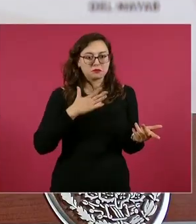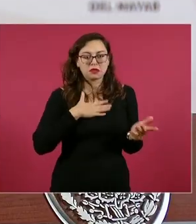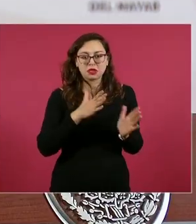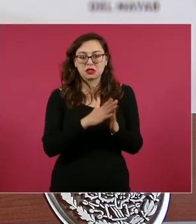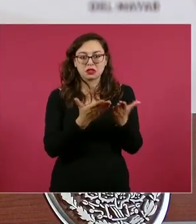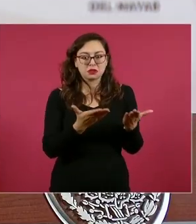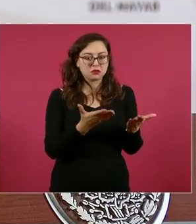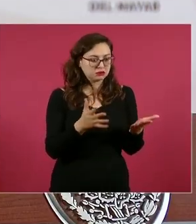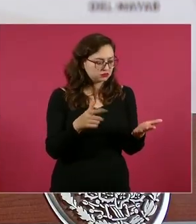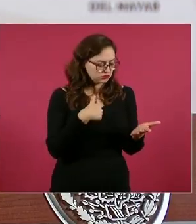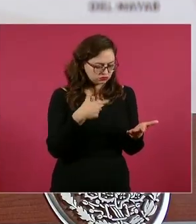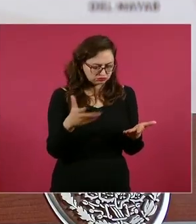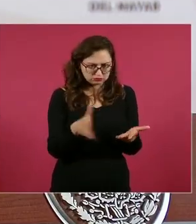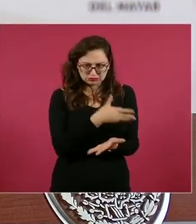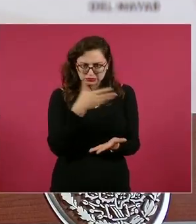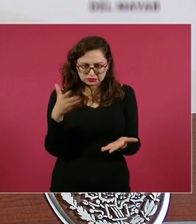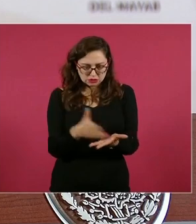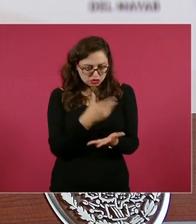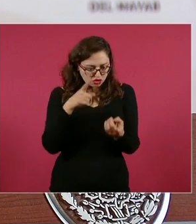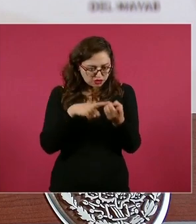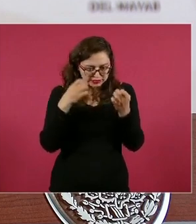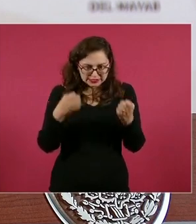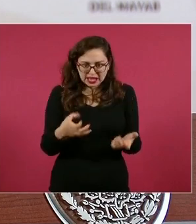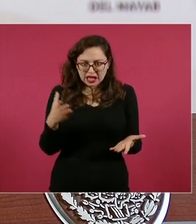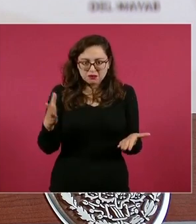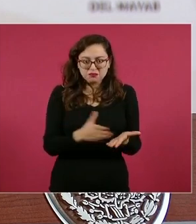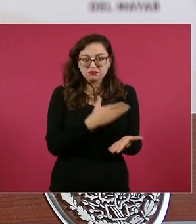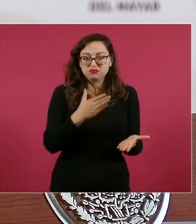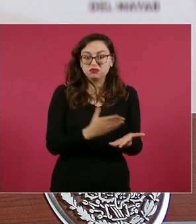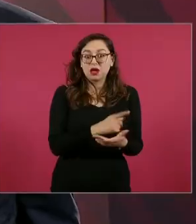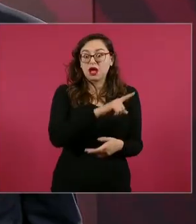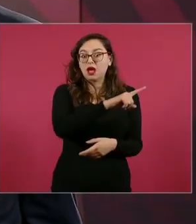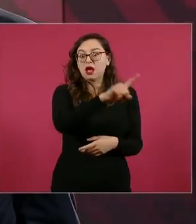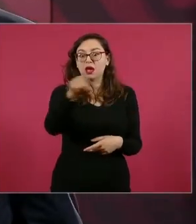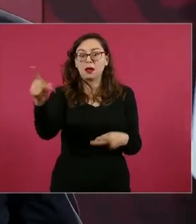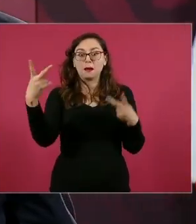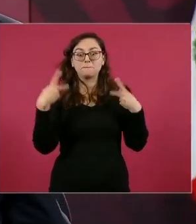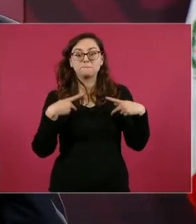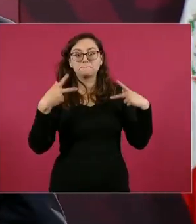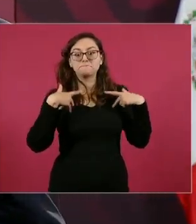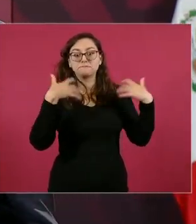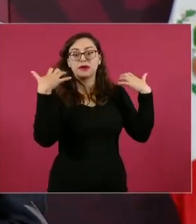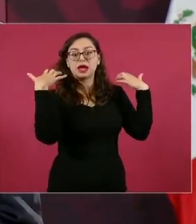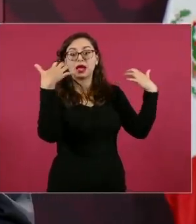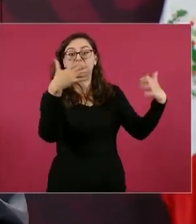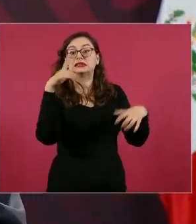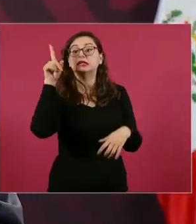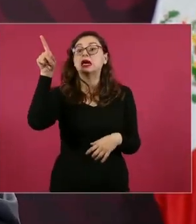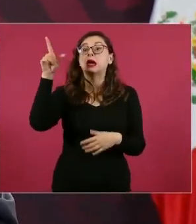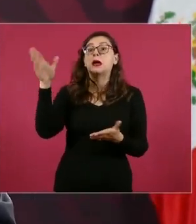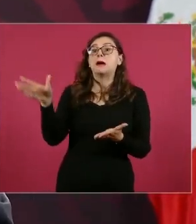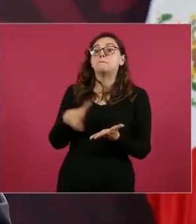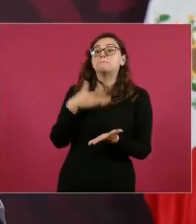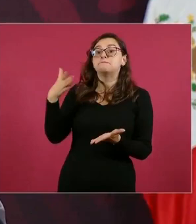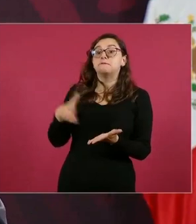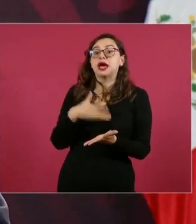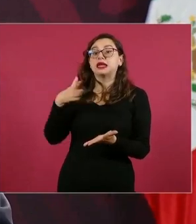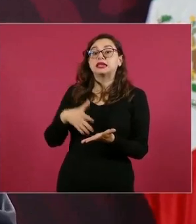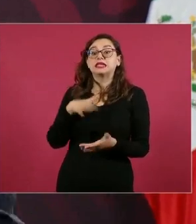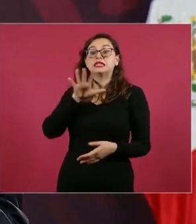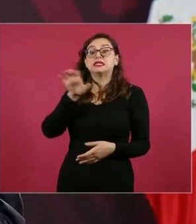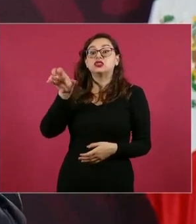y no lo encontraba y me empiezan a decir está en la página